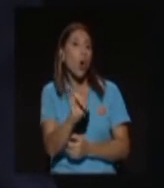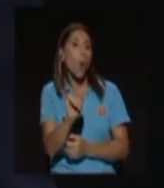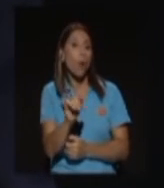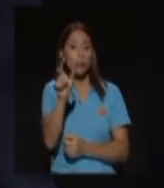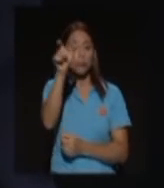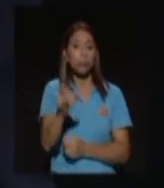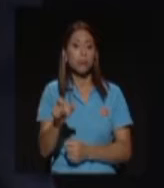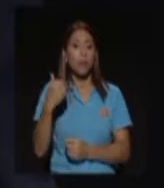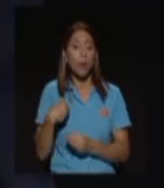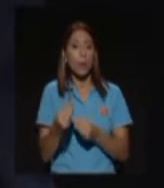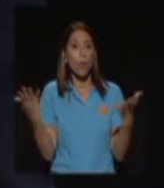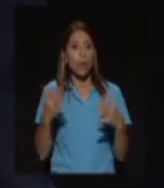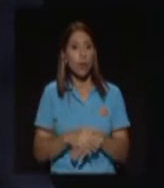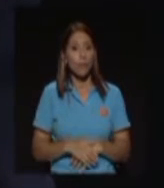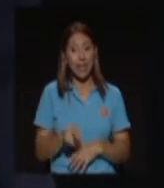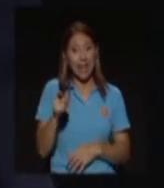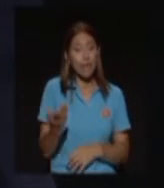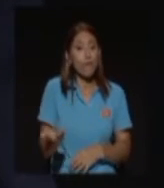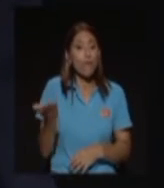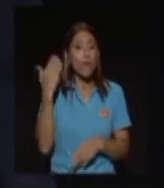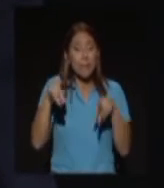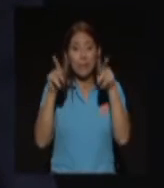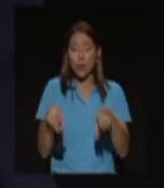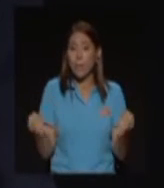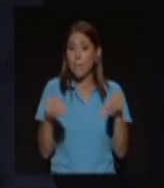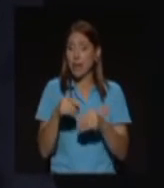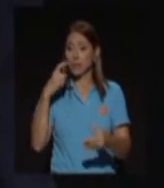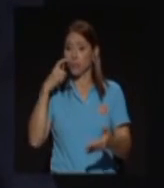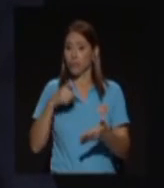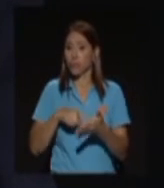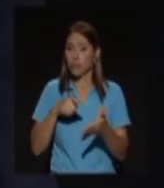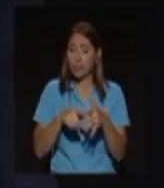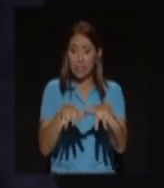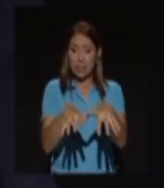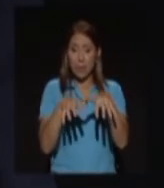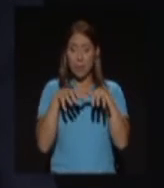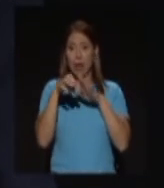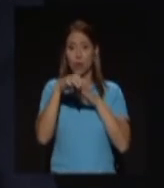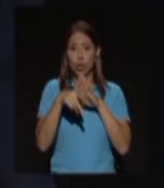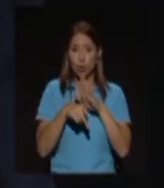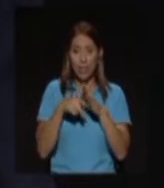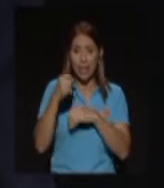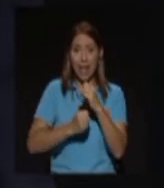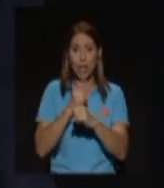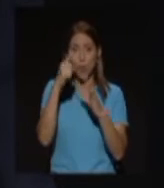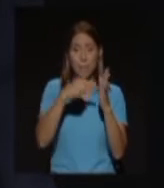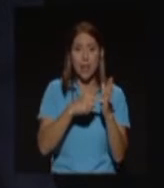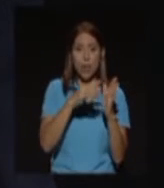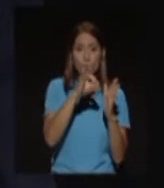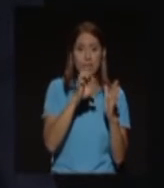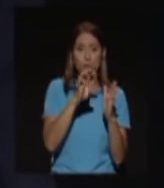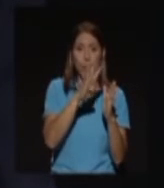público, ¿verdad? Fue el personaje más distinguido de la constituyente del 48-49,